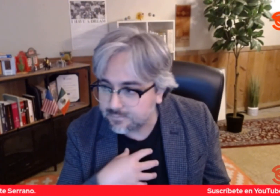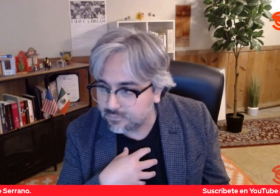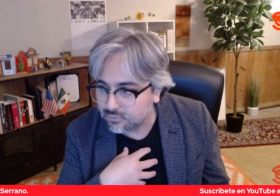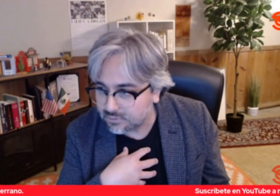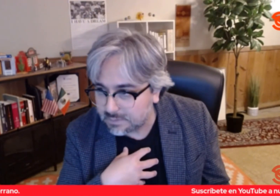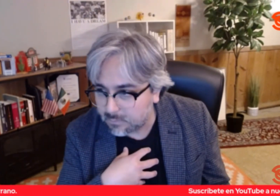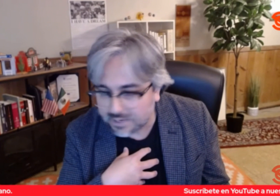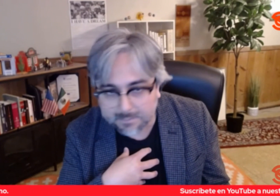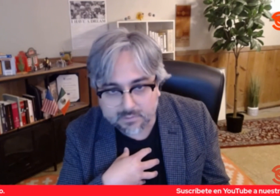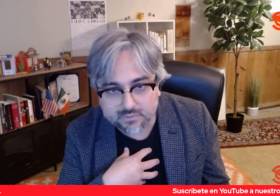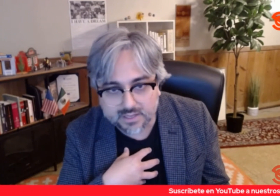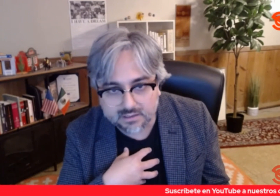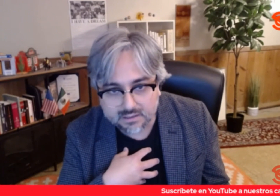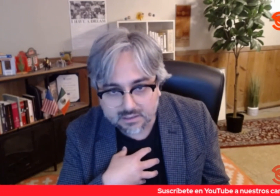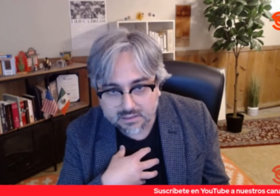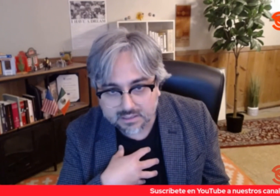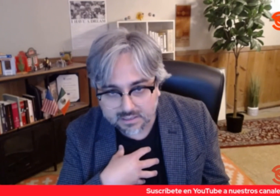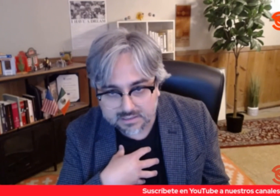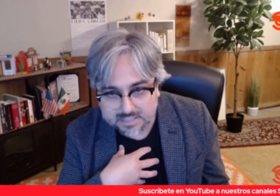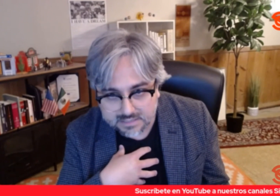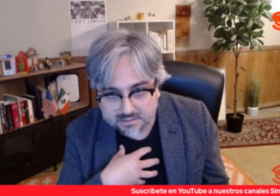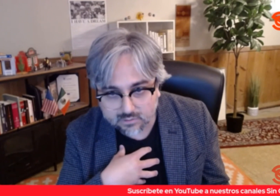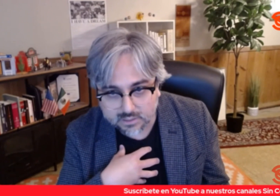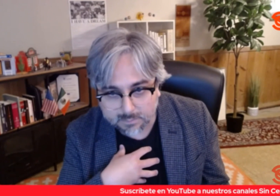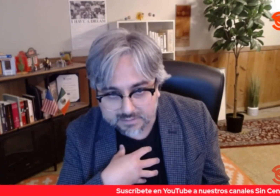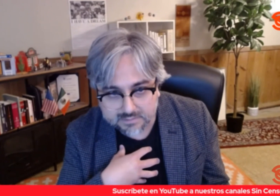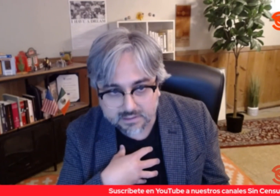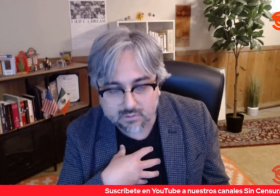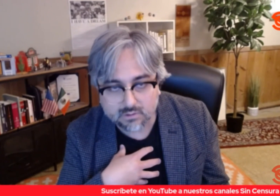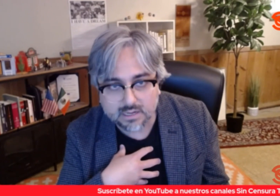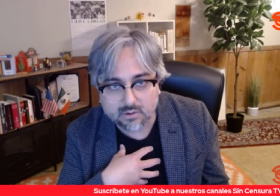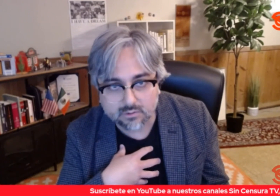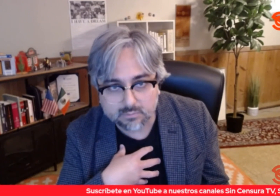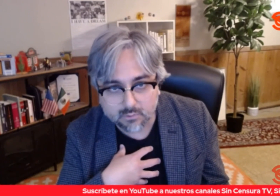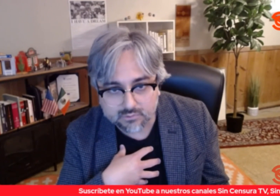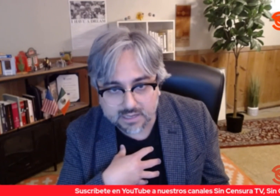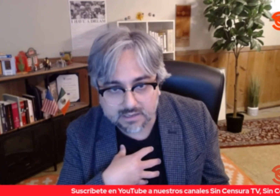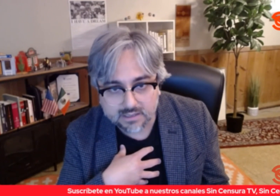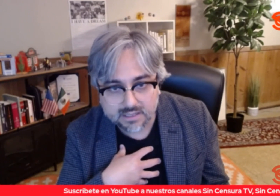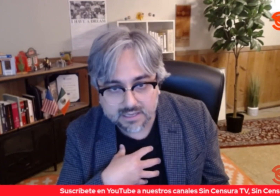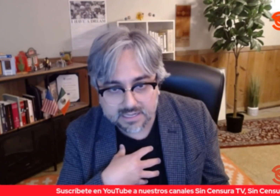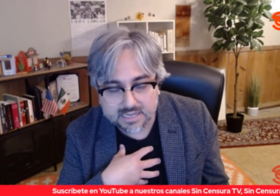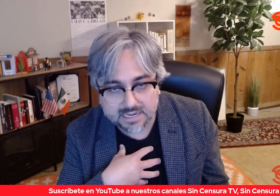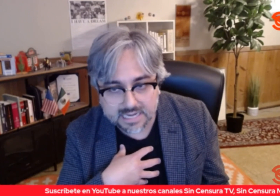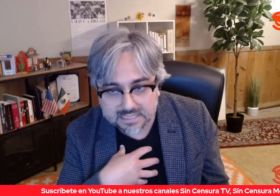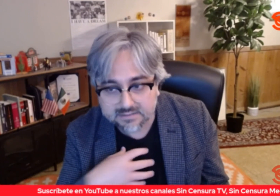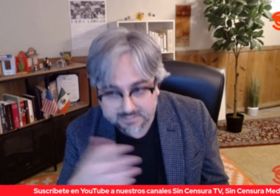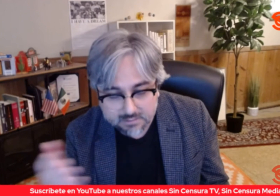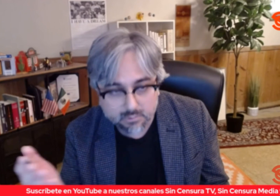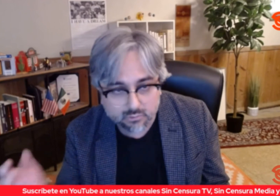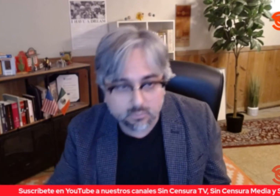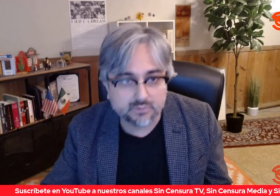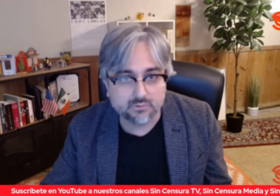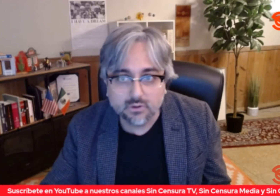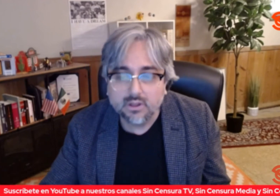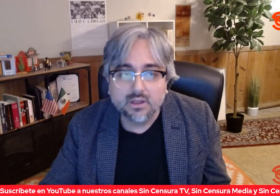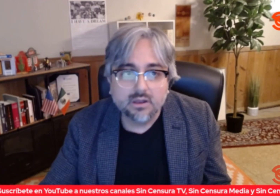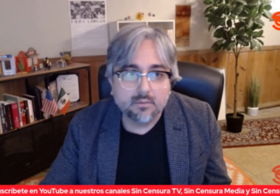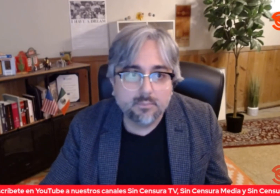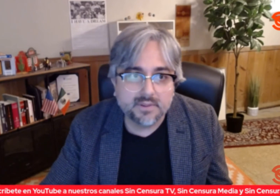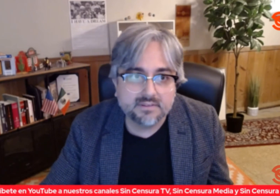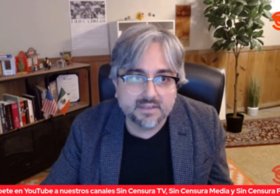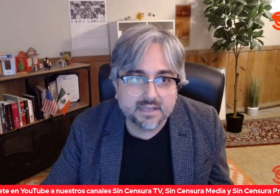Y usted me podría preguntar, ¿entiendes lo que pasa con la corresponsal Erika Hernández? Sí, por